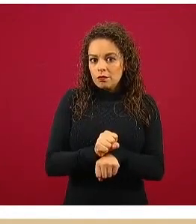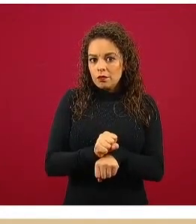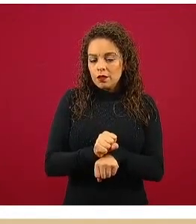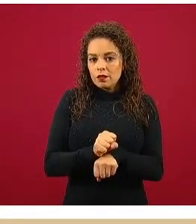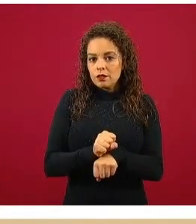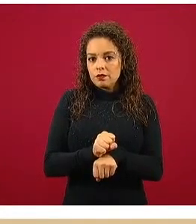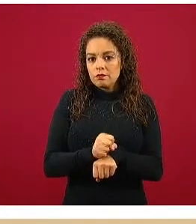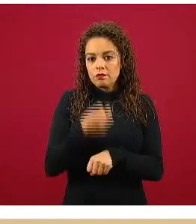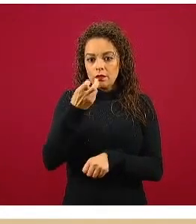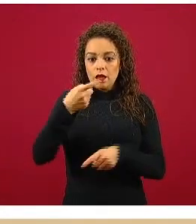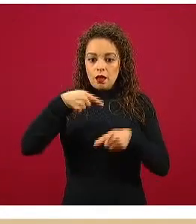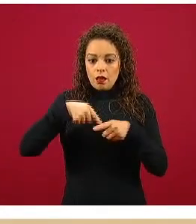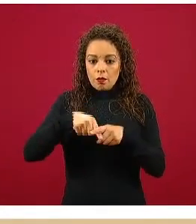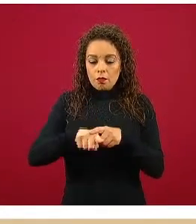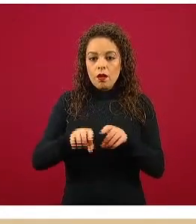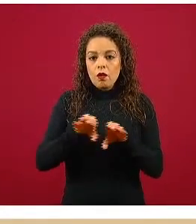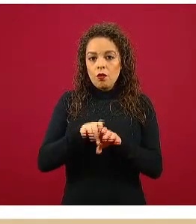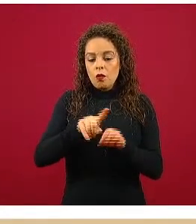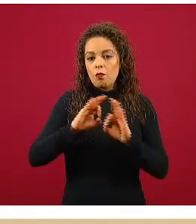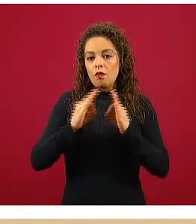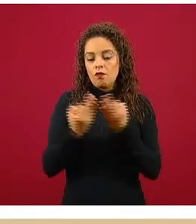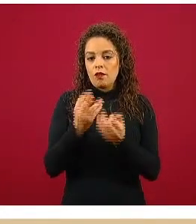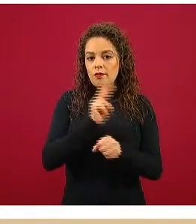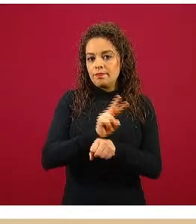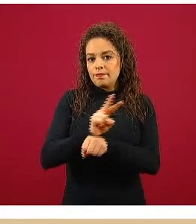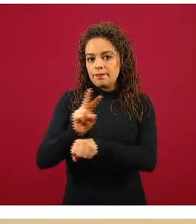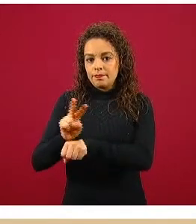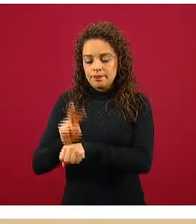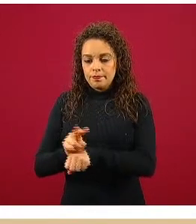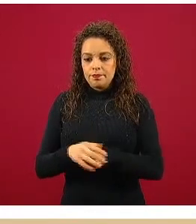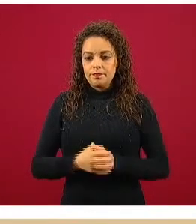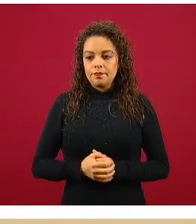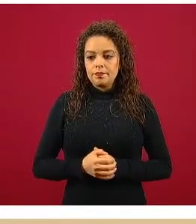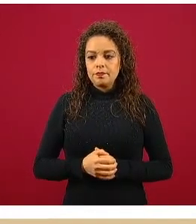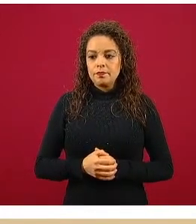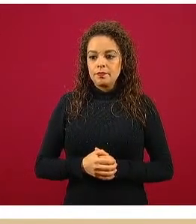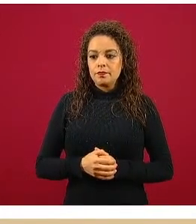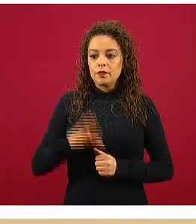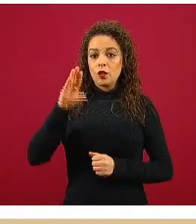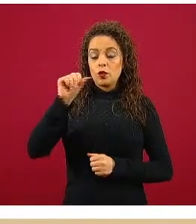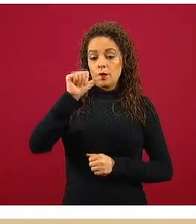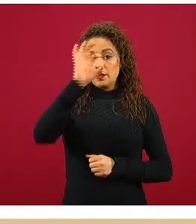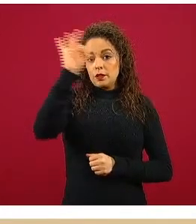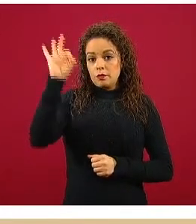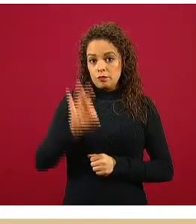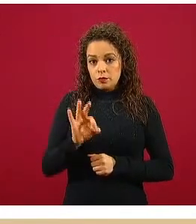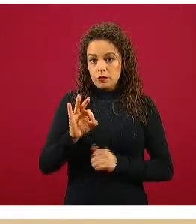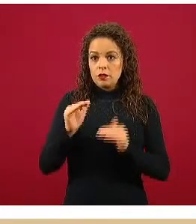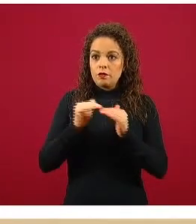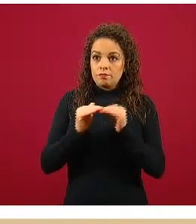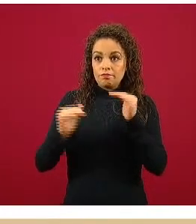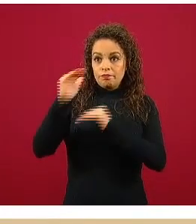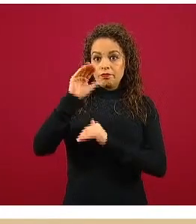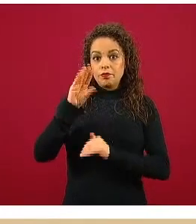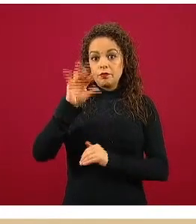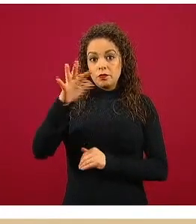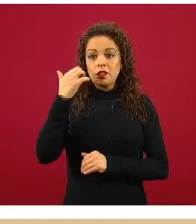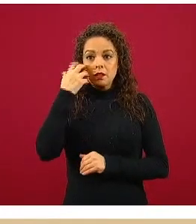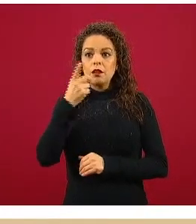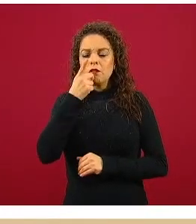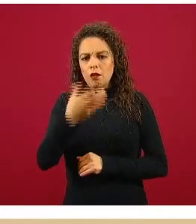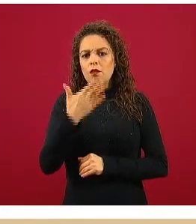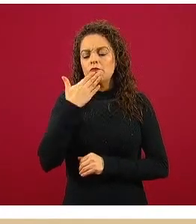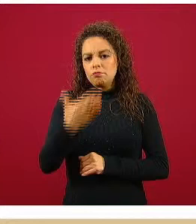de monitoreo y vigilancia. 96% la tasa de notificación se mantiene arriba del 95%. Esto es bueno, quiere decir que tenemos